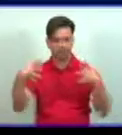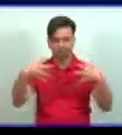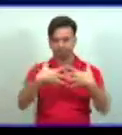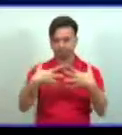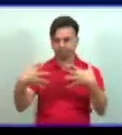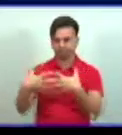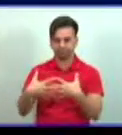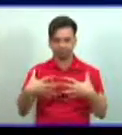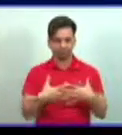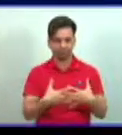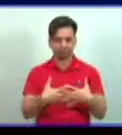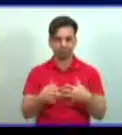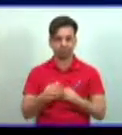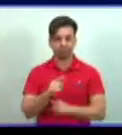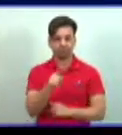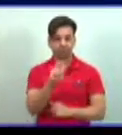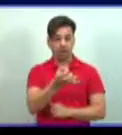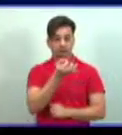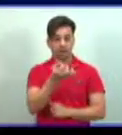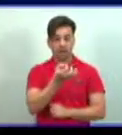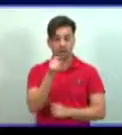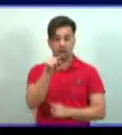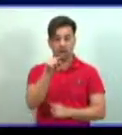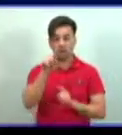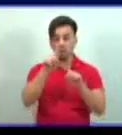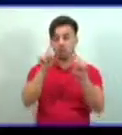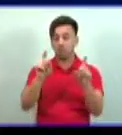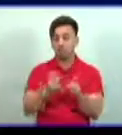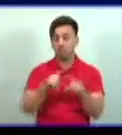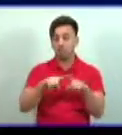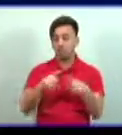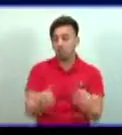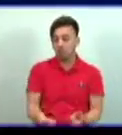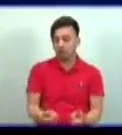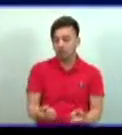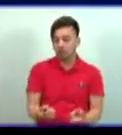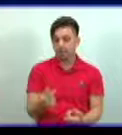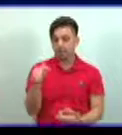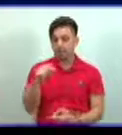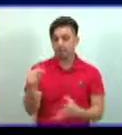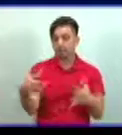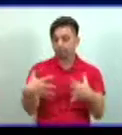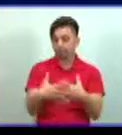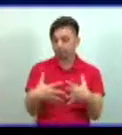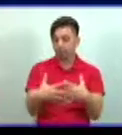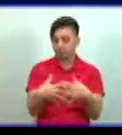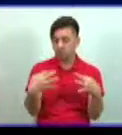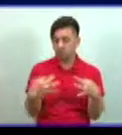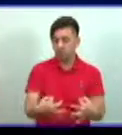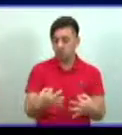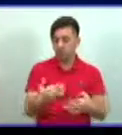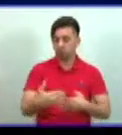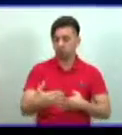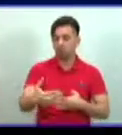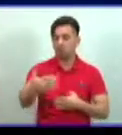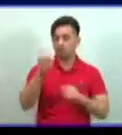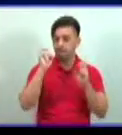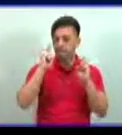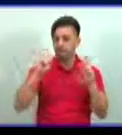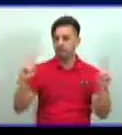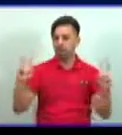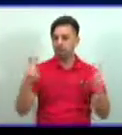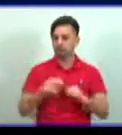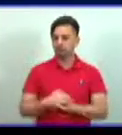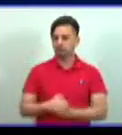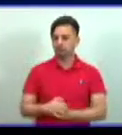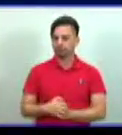¿Por qué la atmósfera tiene una relación directa con el desarrollo de la vida? Esta es una interrogante que podemos responder a partir